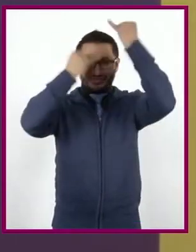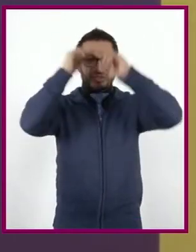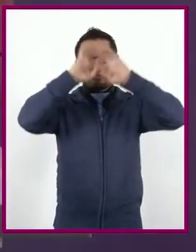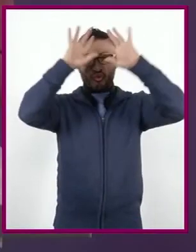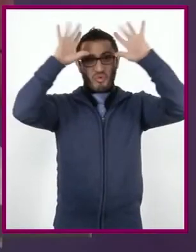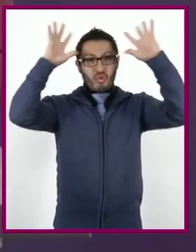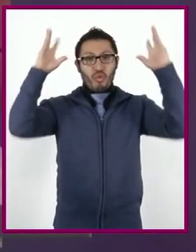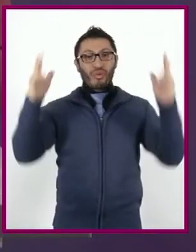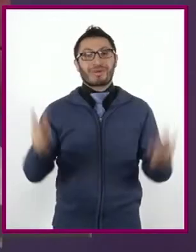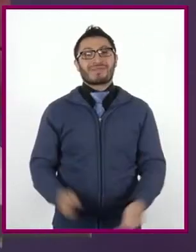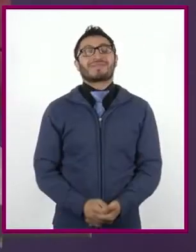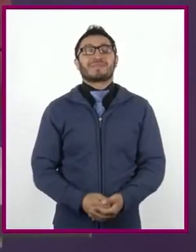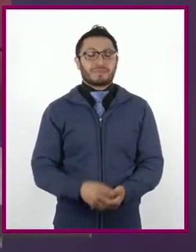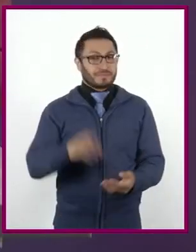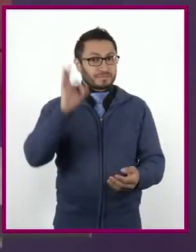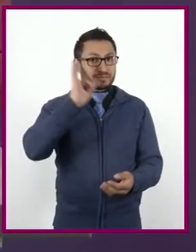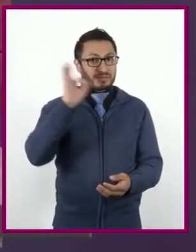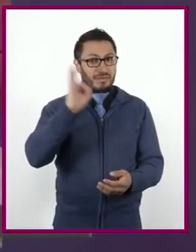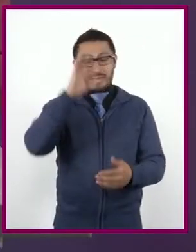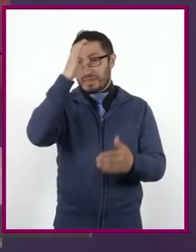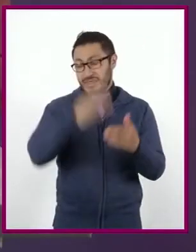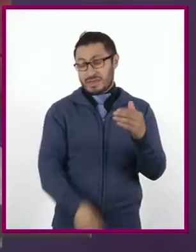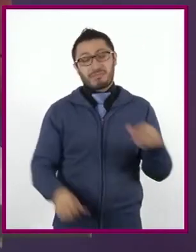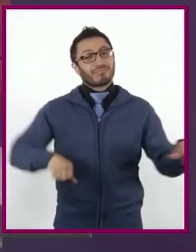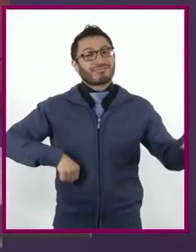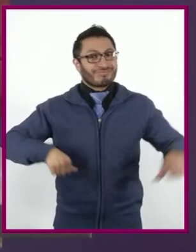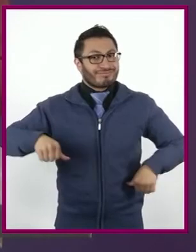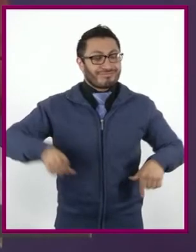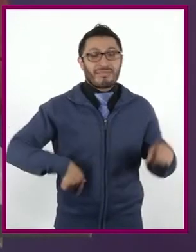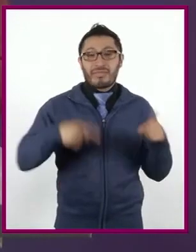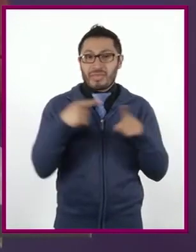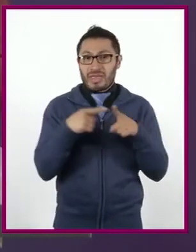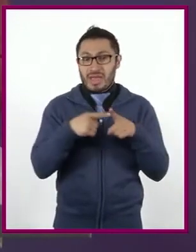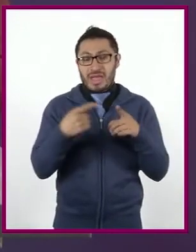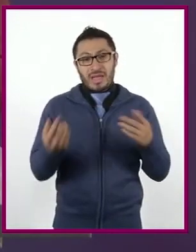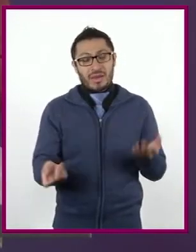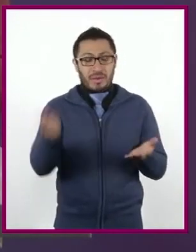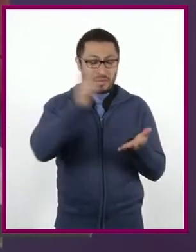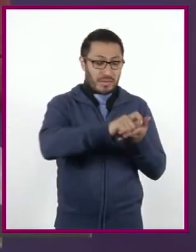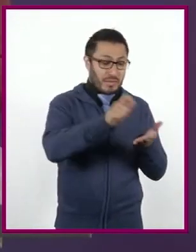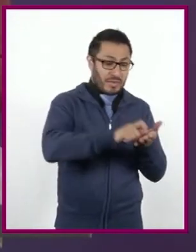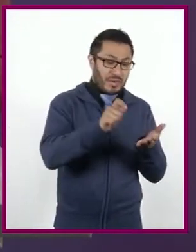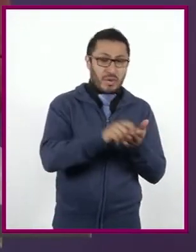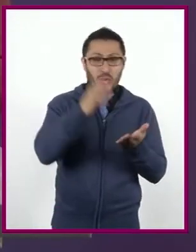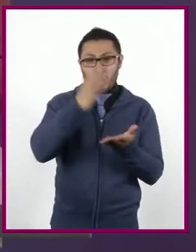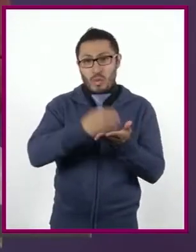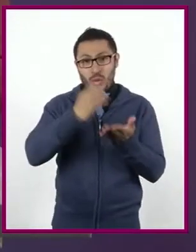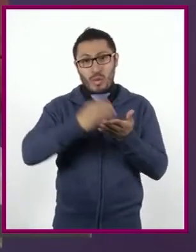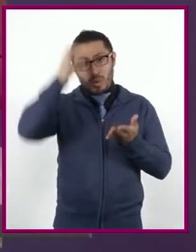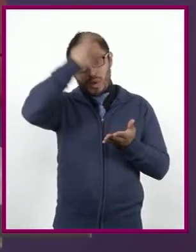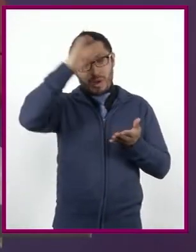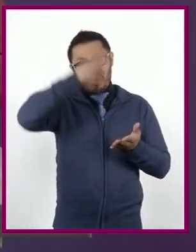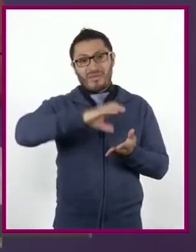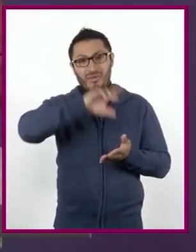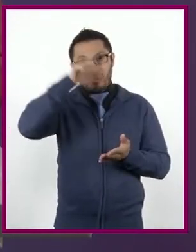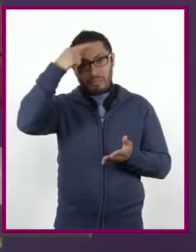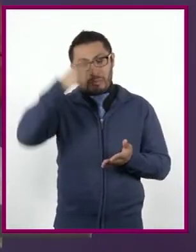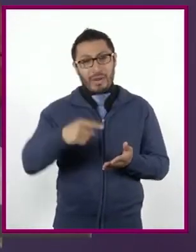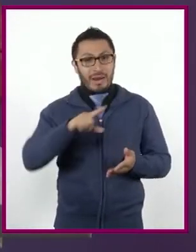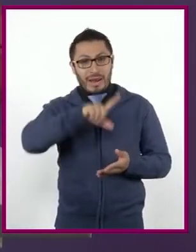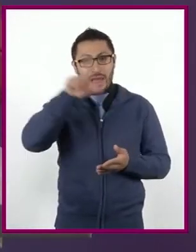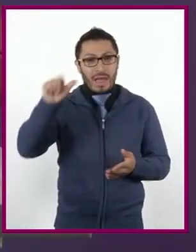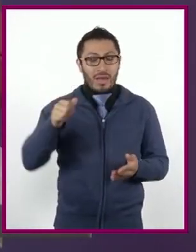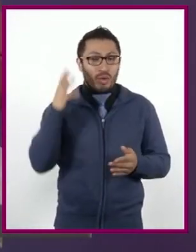ingenio. Una vez terminada tu actividad, intégrala a tu bitácora científica para entregársela a tu profesora